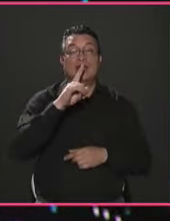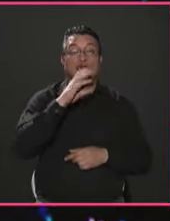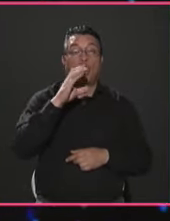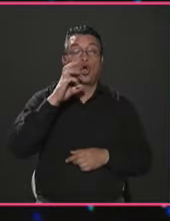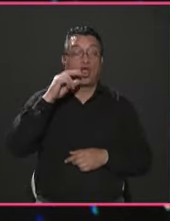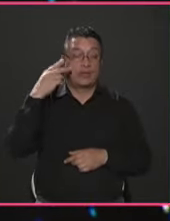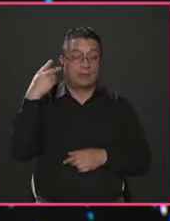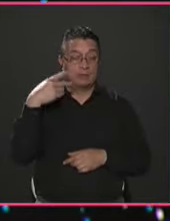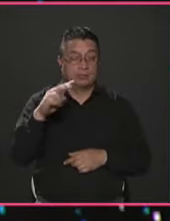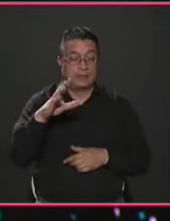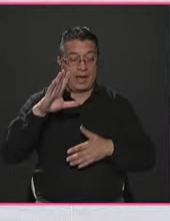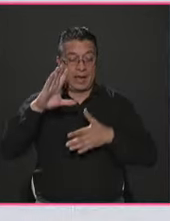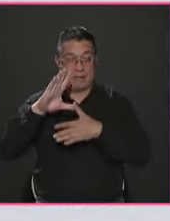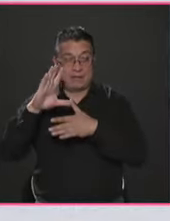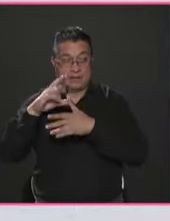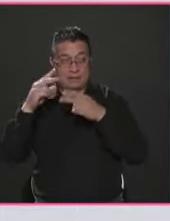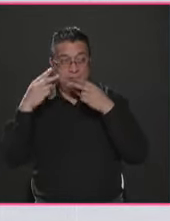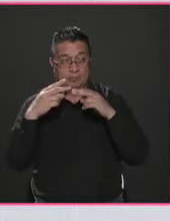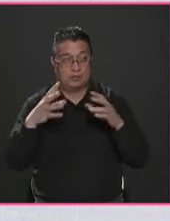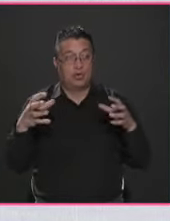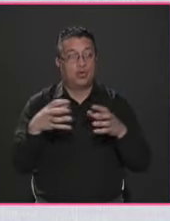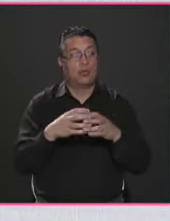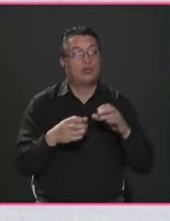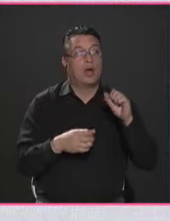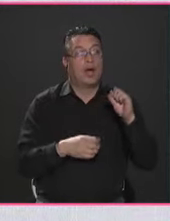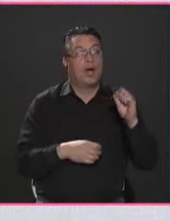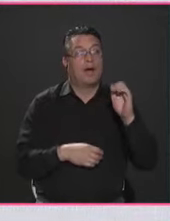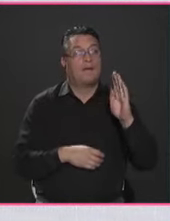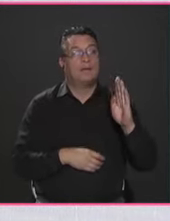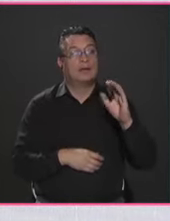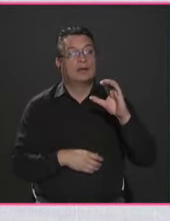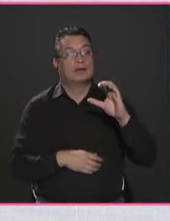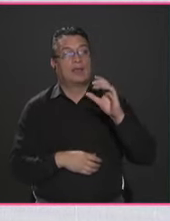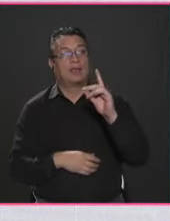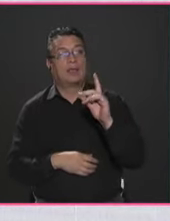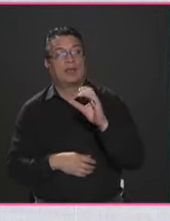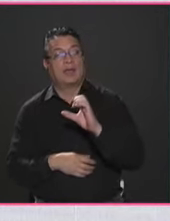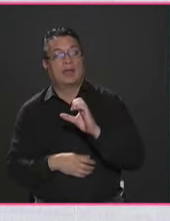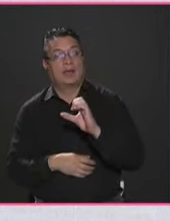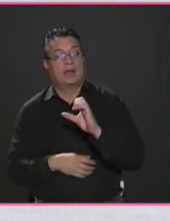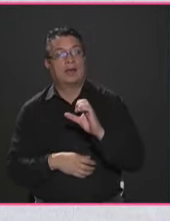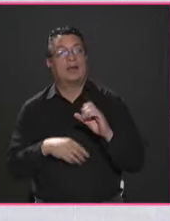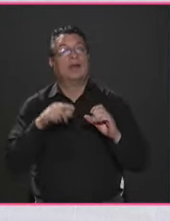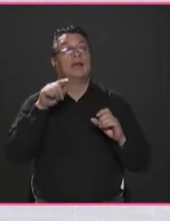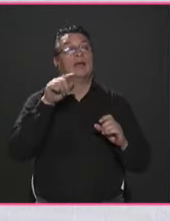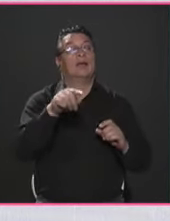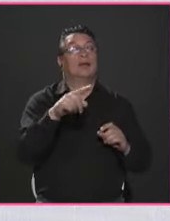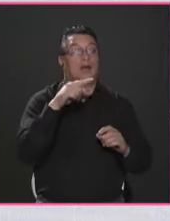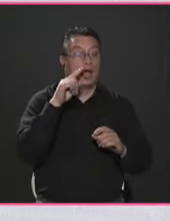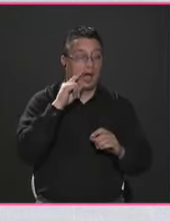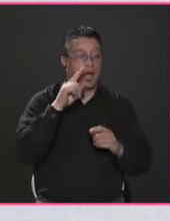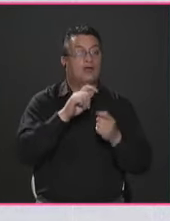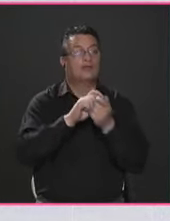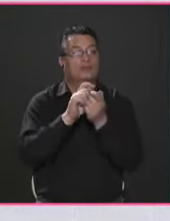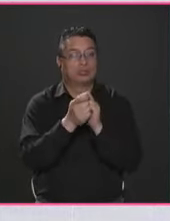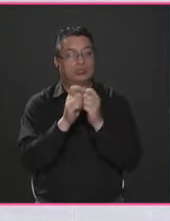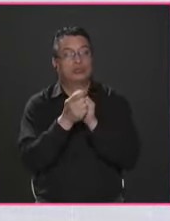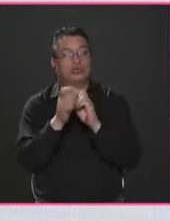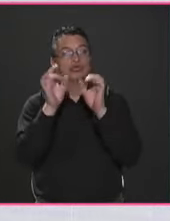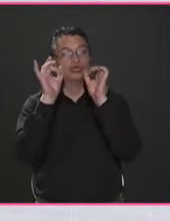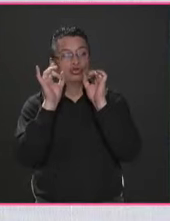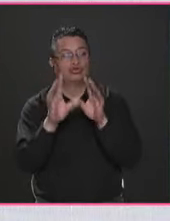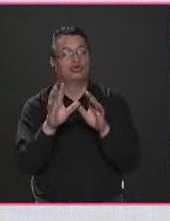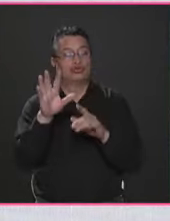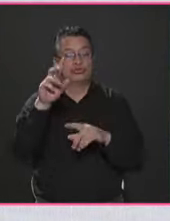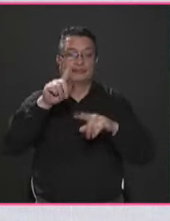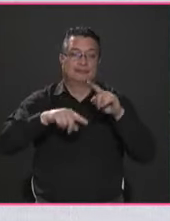nativo americanas pertenecen a a grupo a b c d ya que son mitocondrias que tienen mutaciones que son propias de la